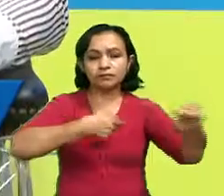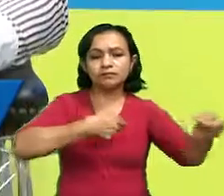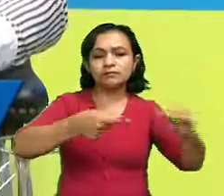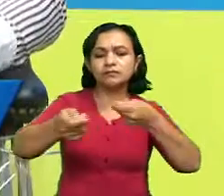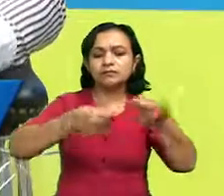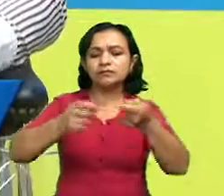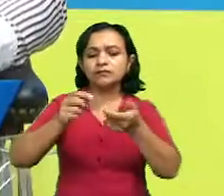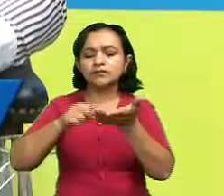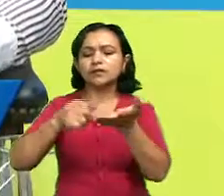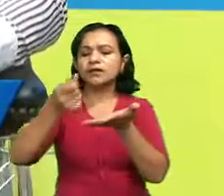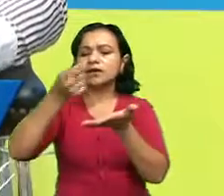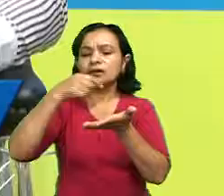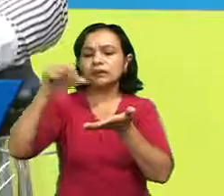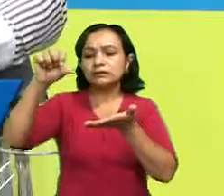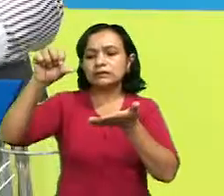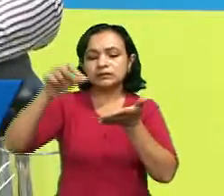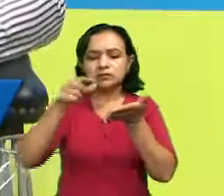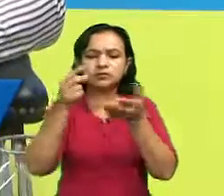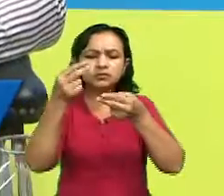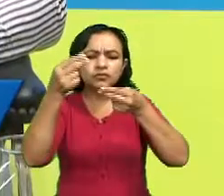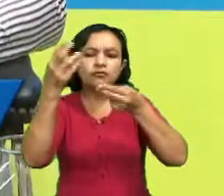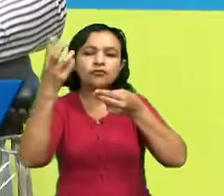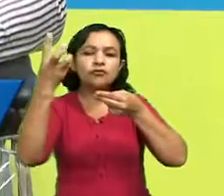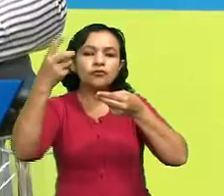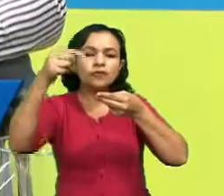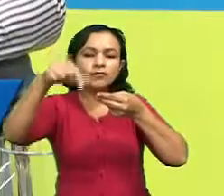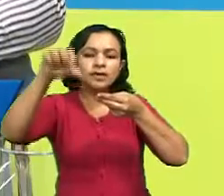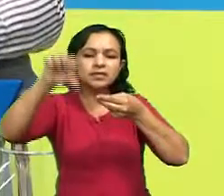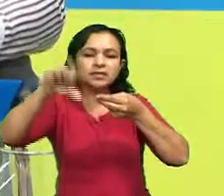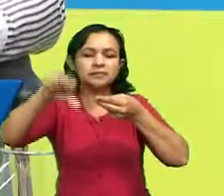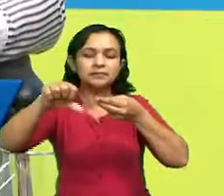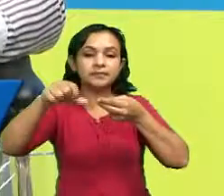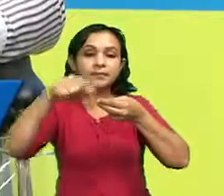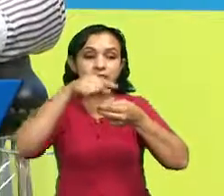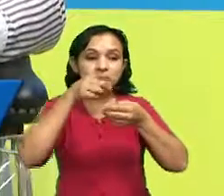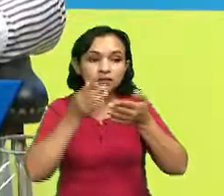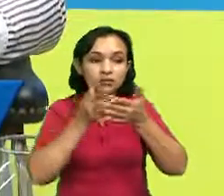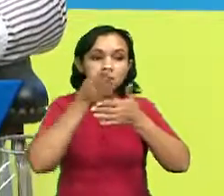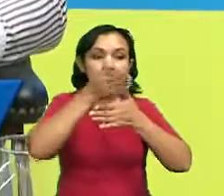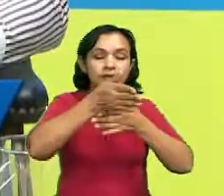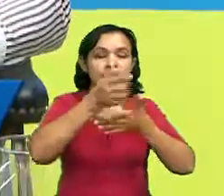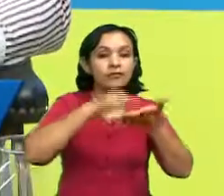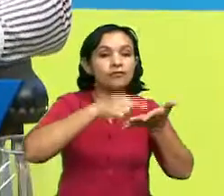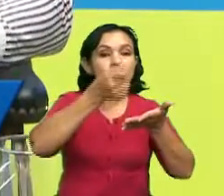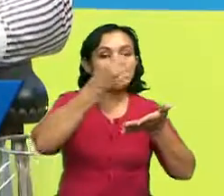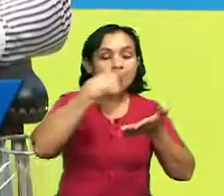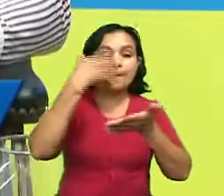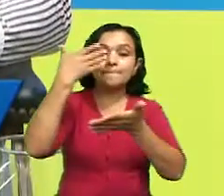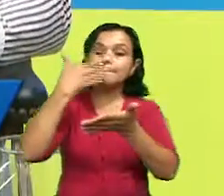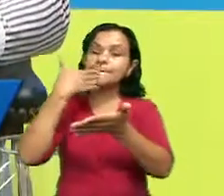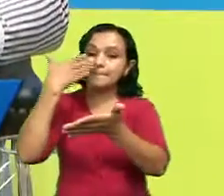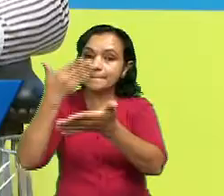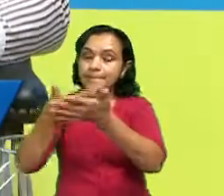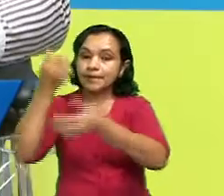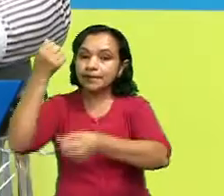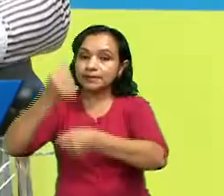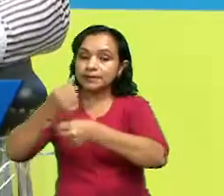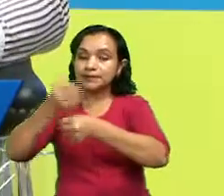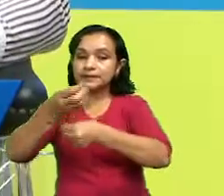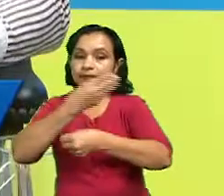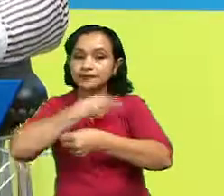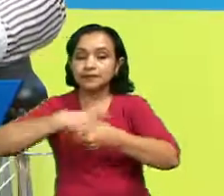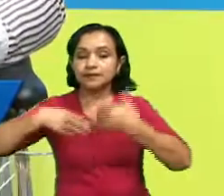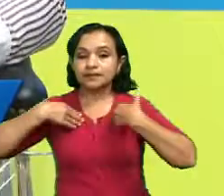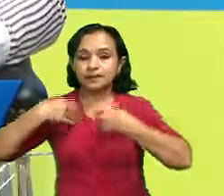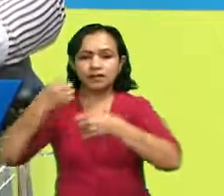vencidos. Usted va a la farmacia y gracias a ese trabajo que realiza personal del Ministerio de